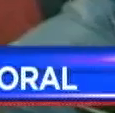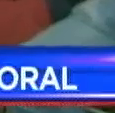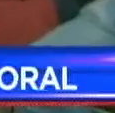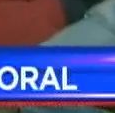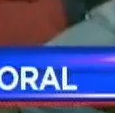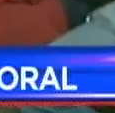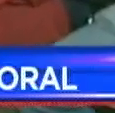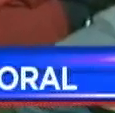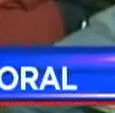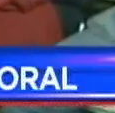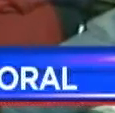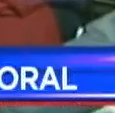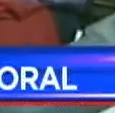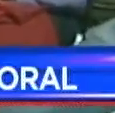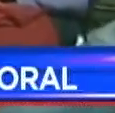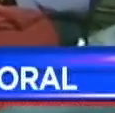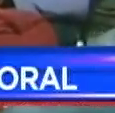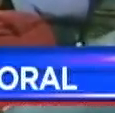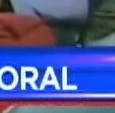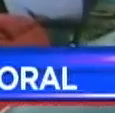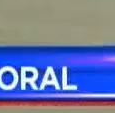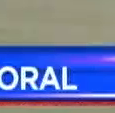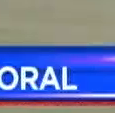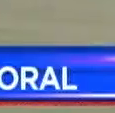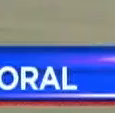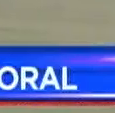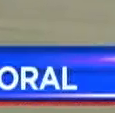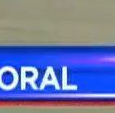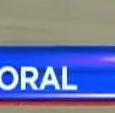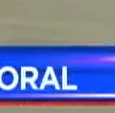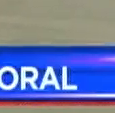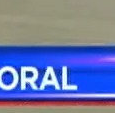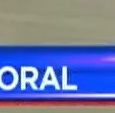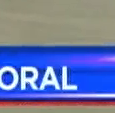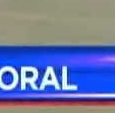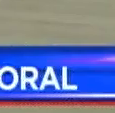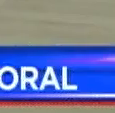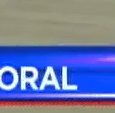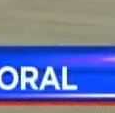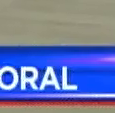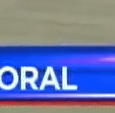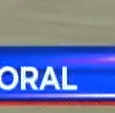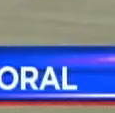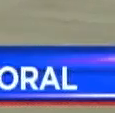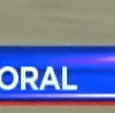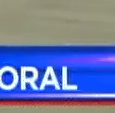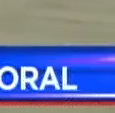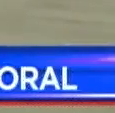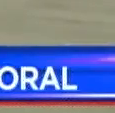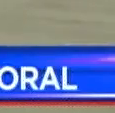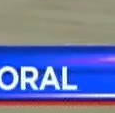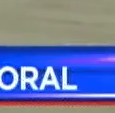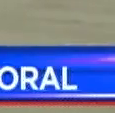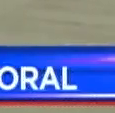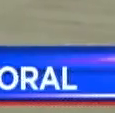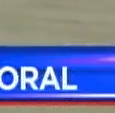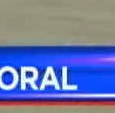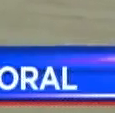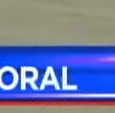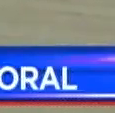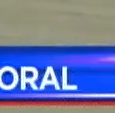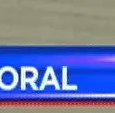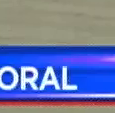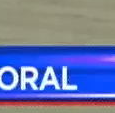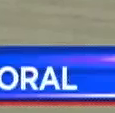1998. Bueno, ya vamos entonces en breves momentos a escuchar las declaraciones de la rectora, que se está